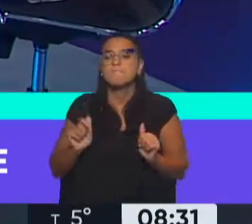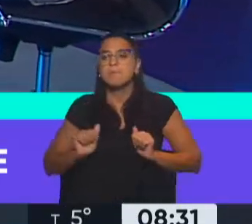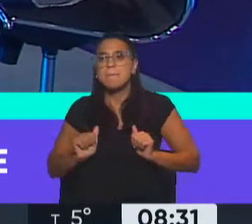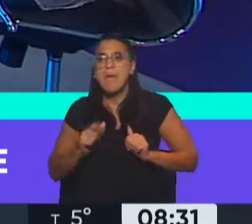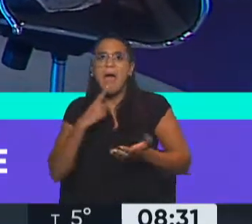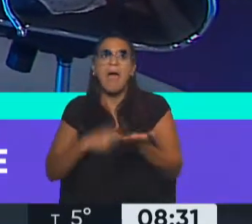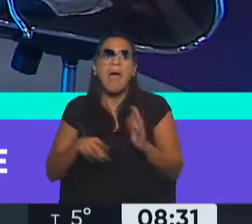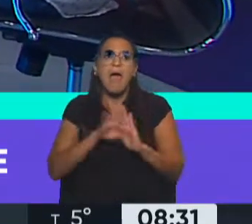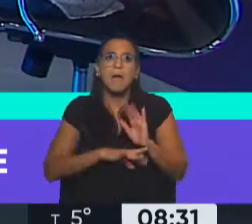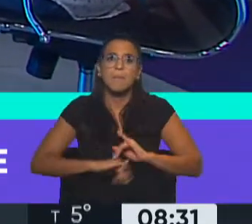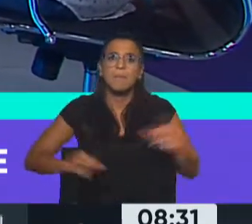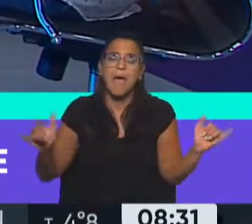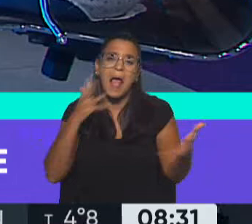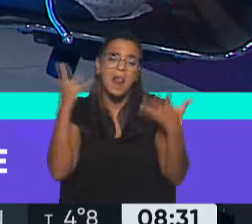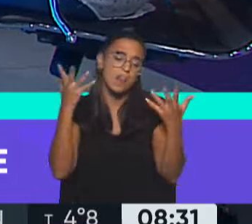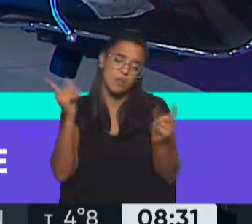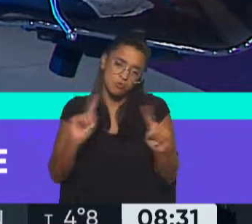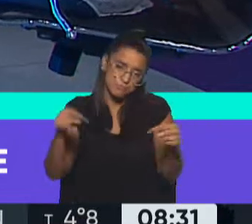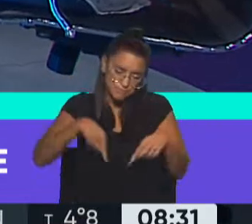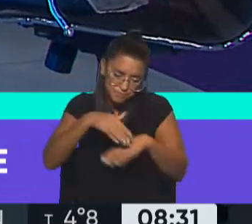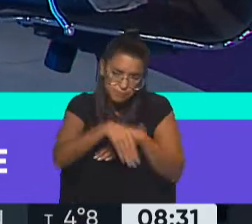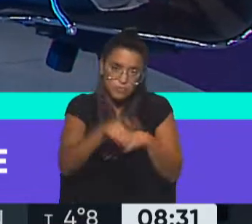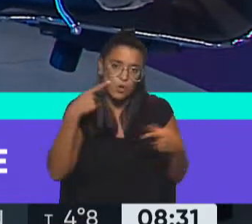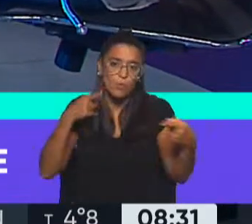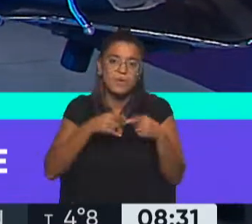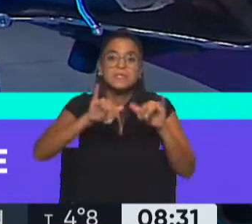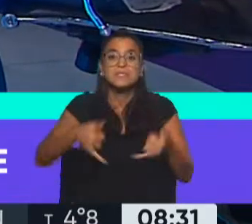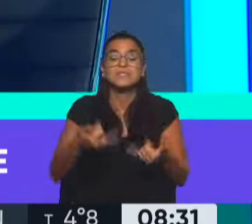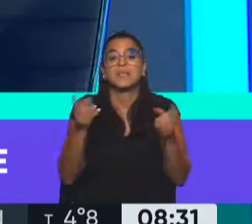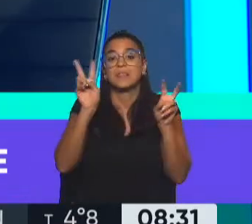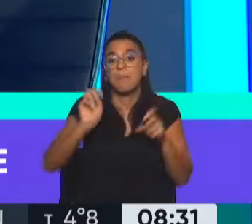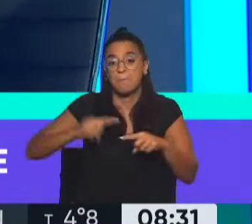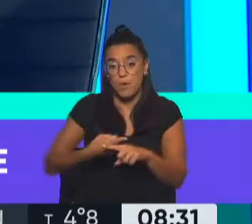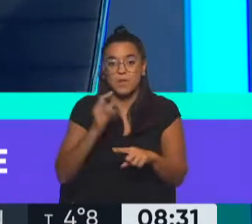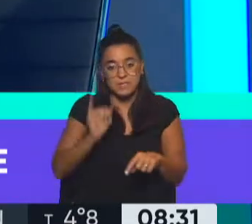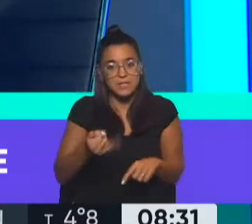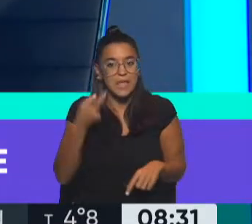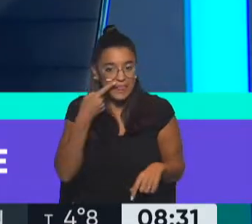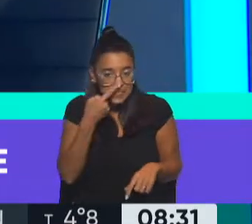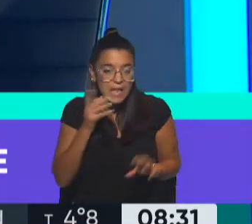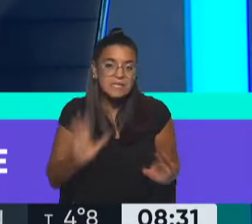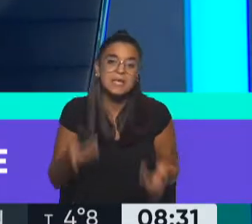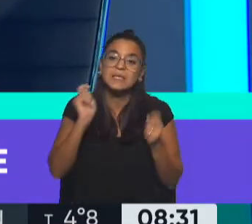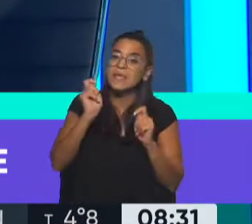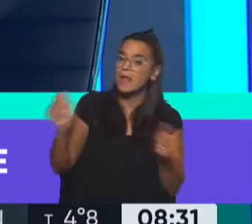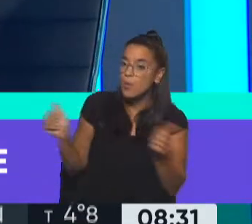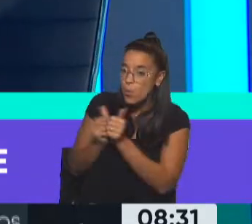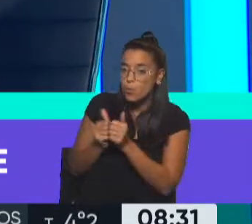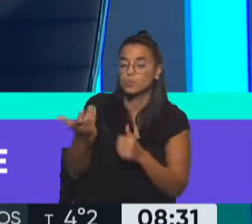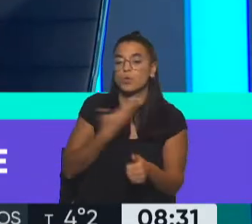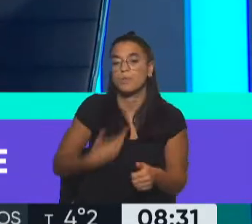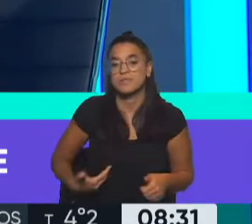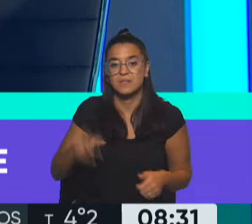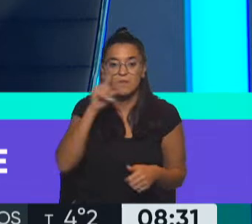que es el inicio de un objetivo. Sí, en términos políticos me parece que es interesante observar con quién va a estar el presidente Alberto